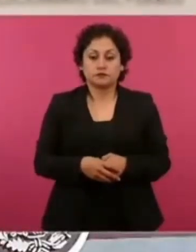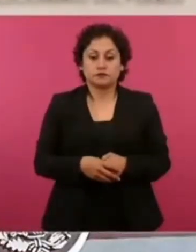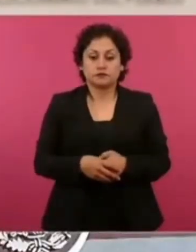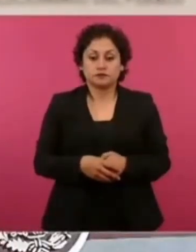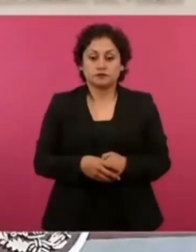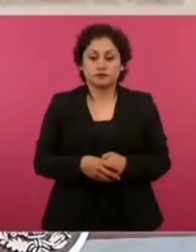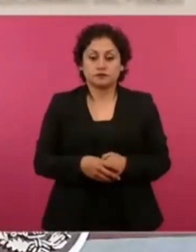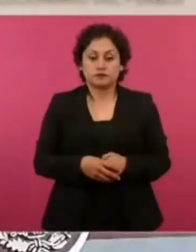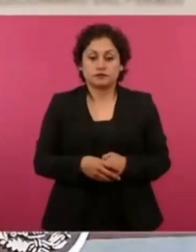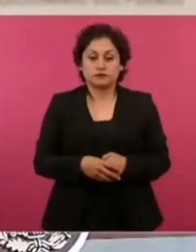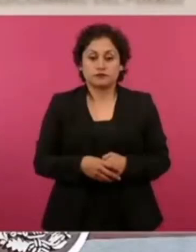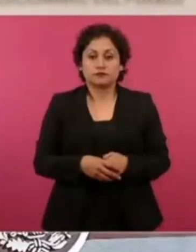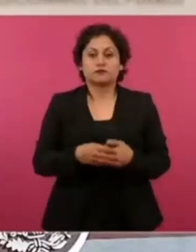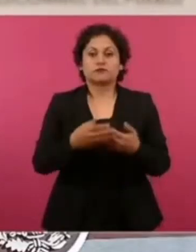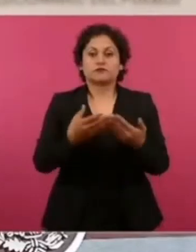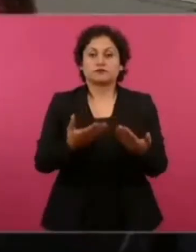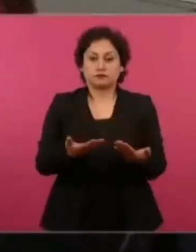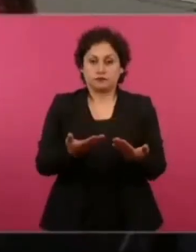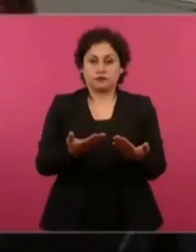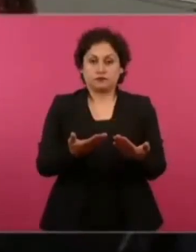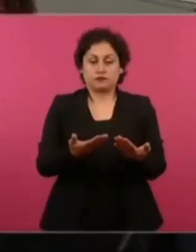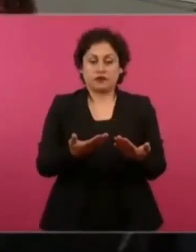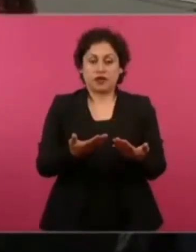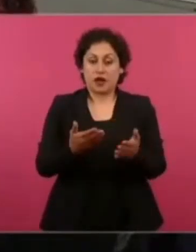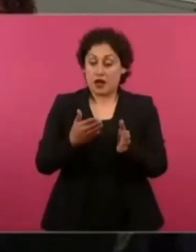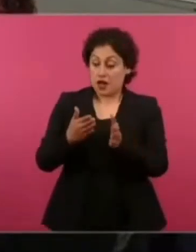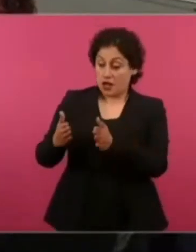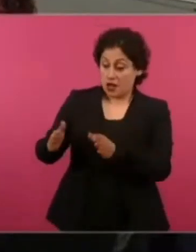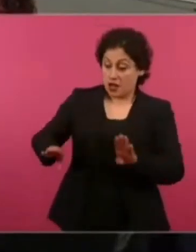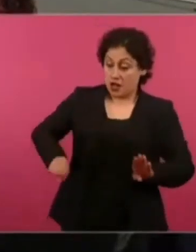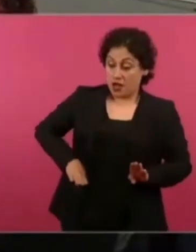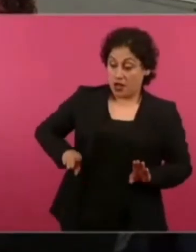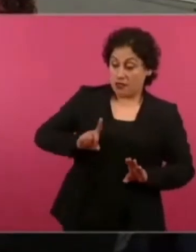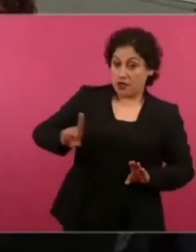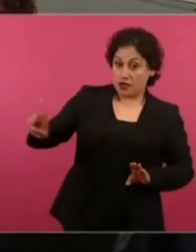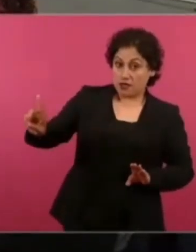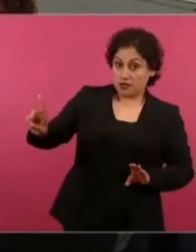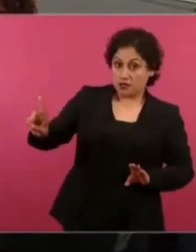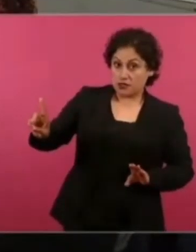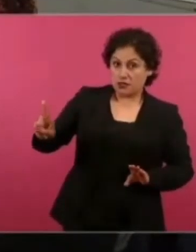O sea, el izquierdo no es como el flanco derecho.